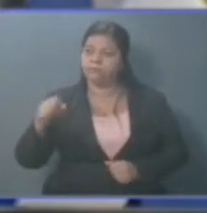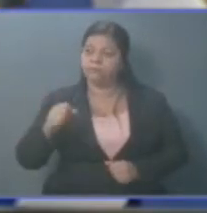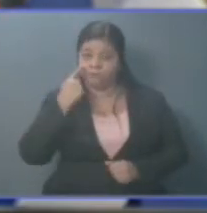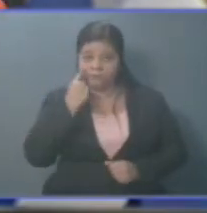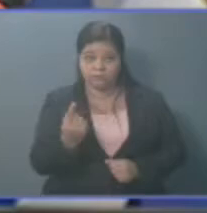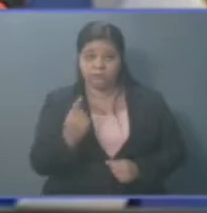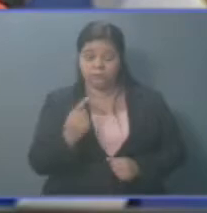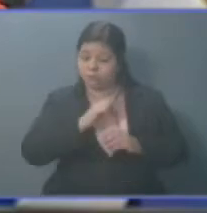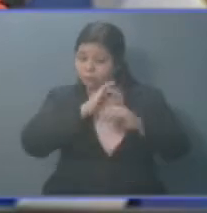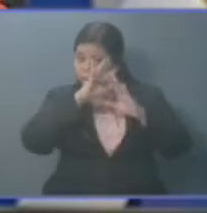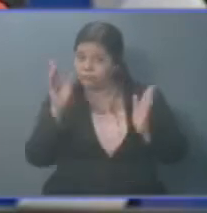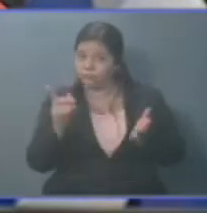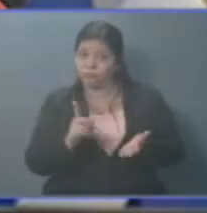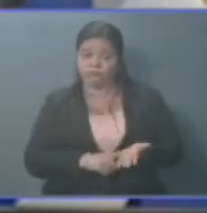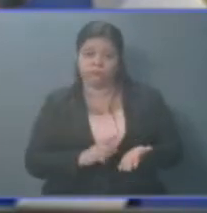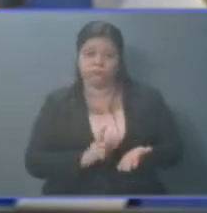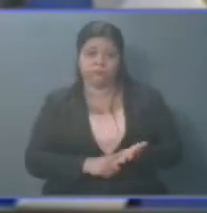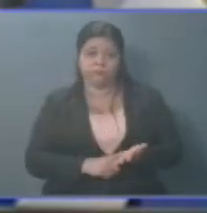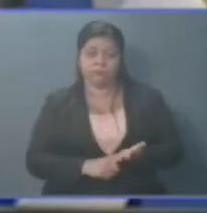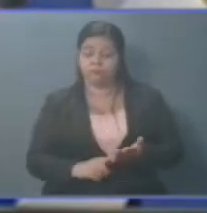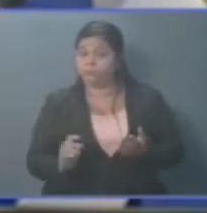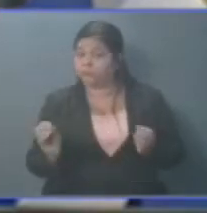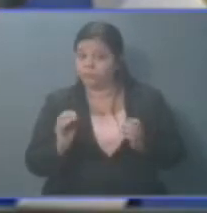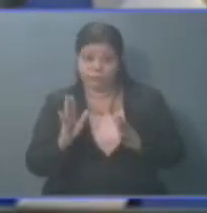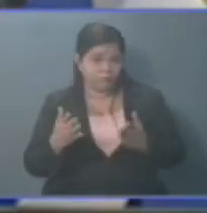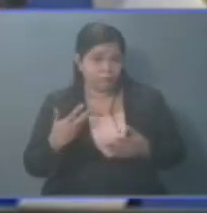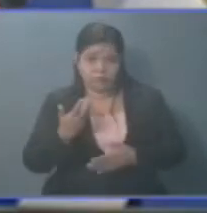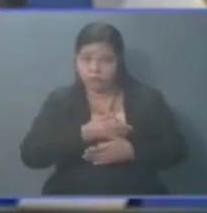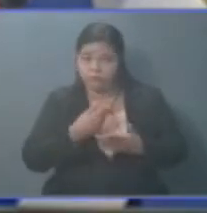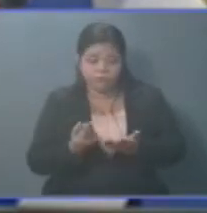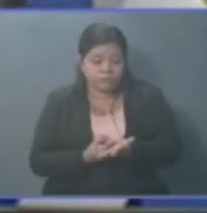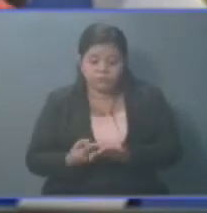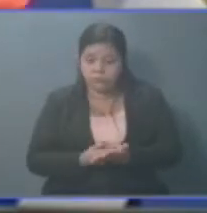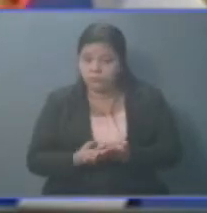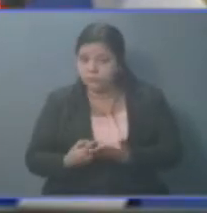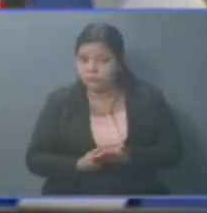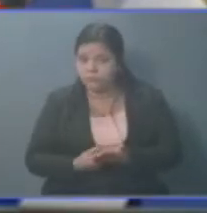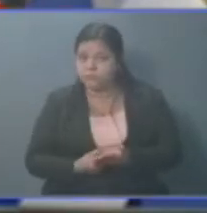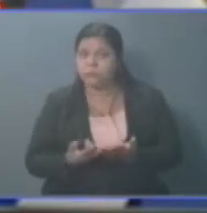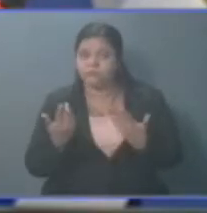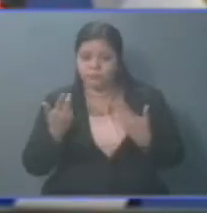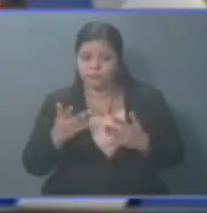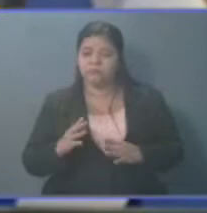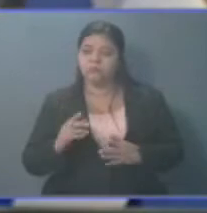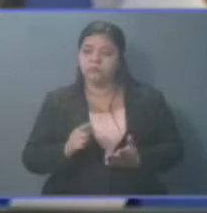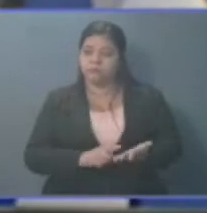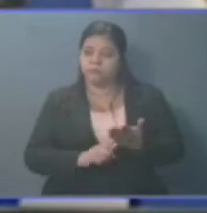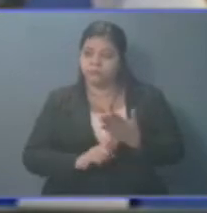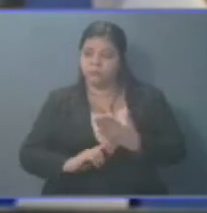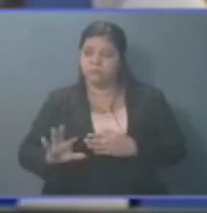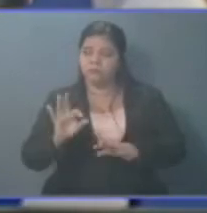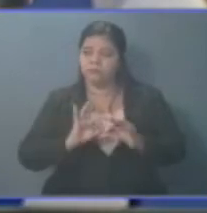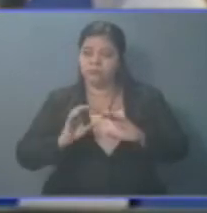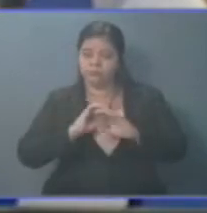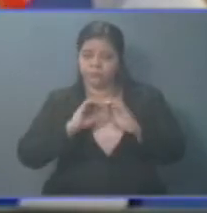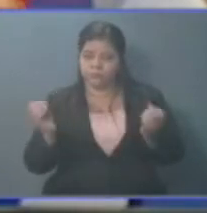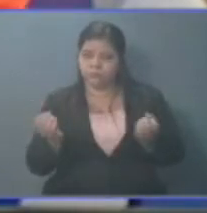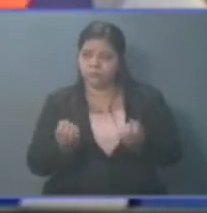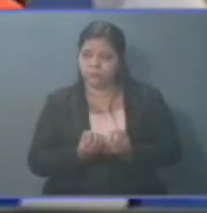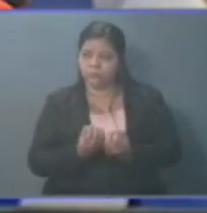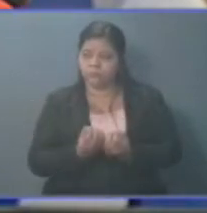ver bien esos criterios. Si no hubiéramos abierto la discusión para que vinieran algunas